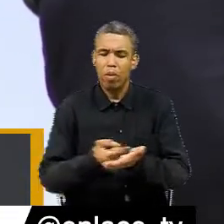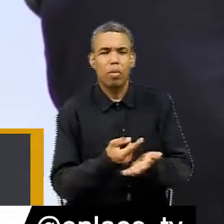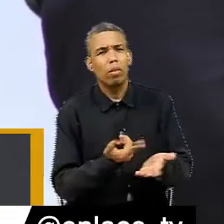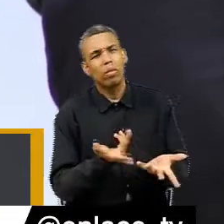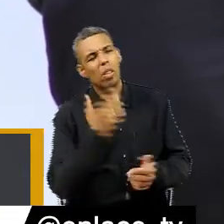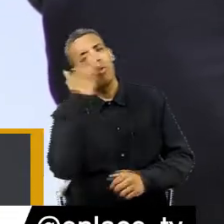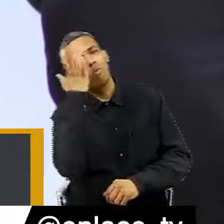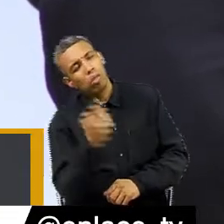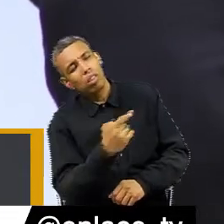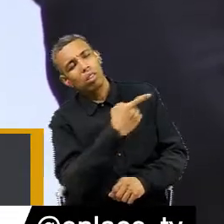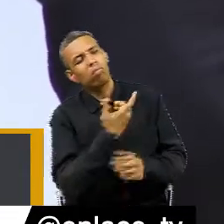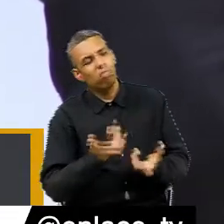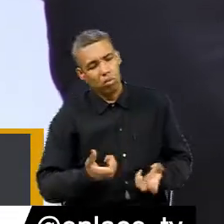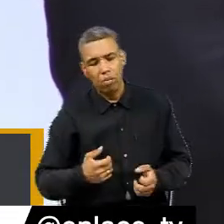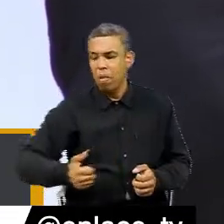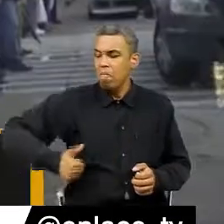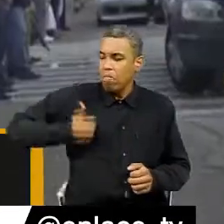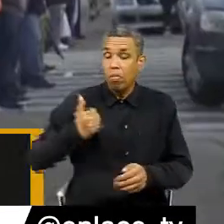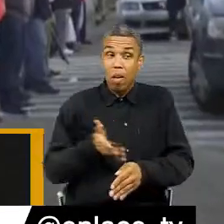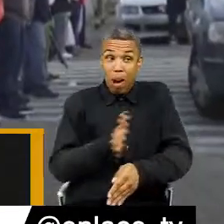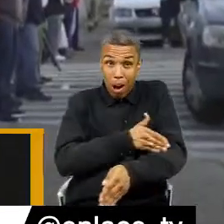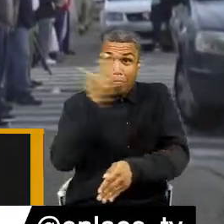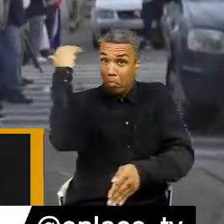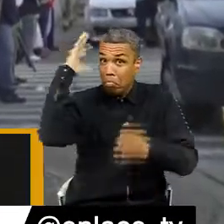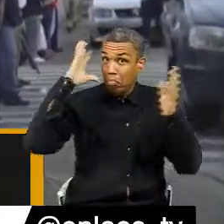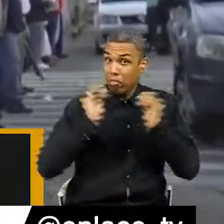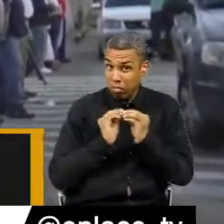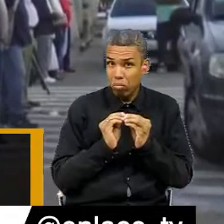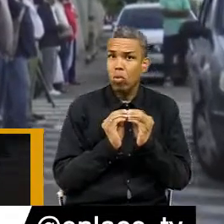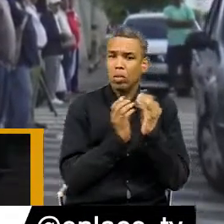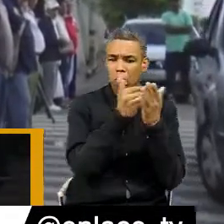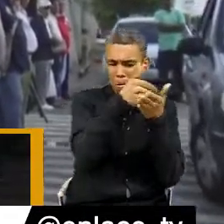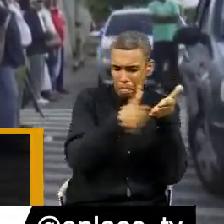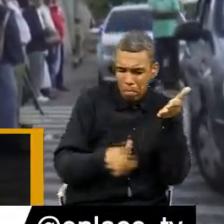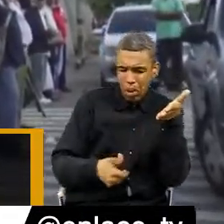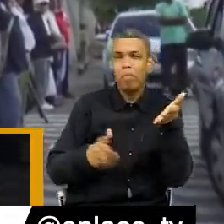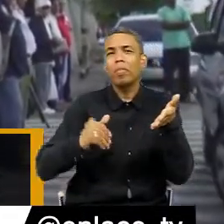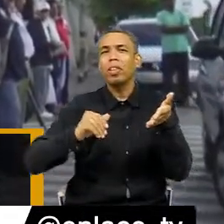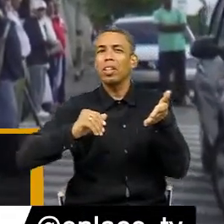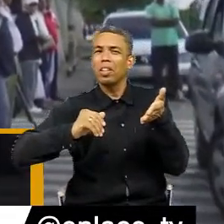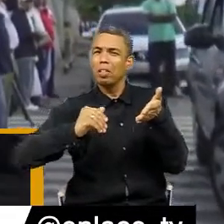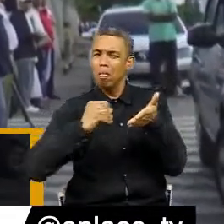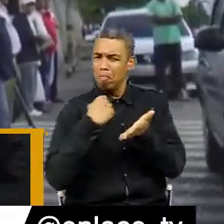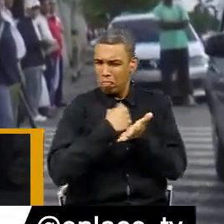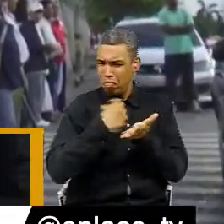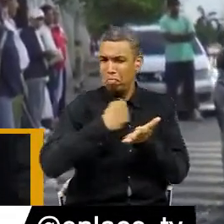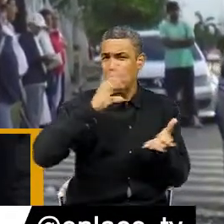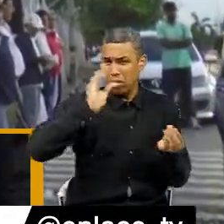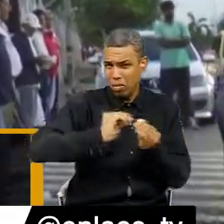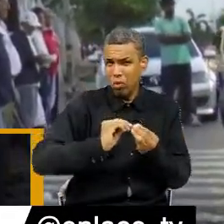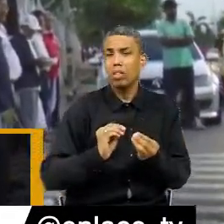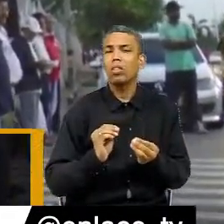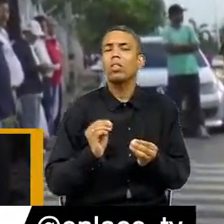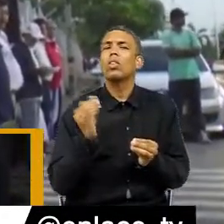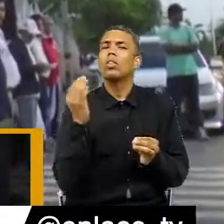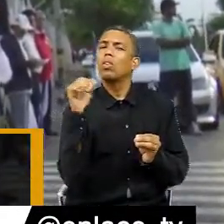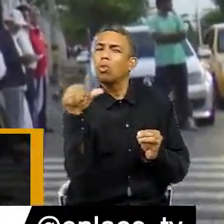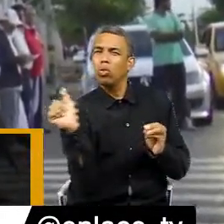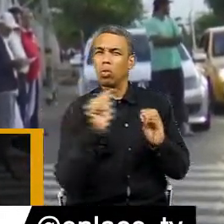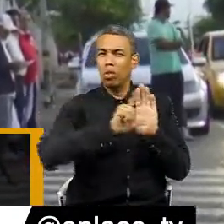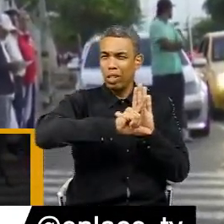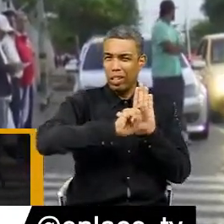está violando los acuerdos, la convención colectiva de trabajo y la excepción establecida en el artículo 279,